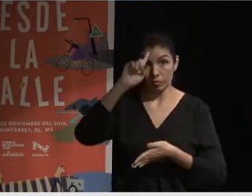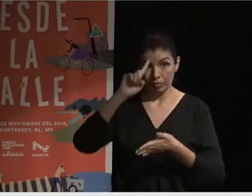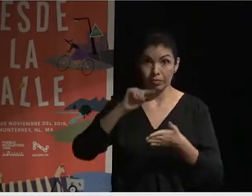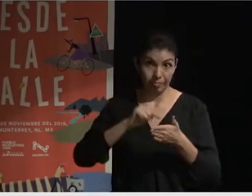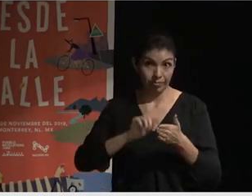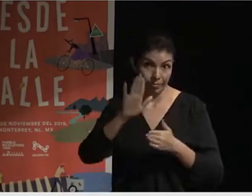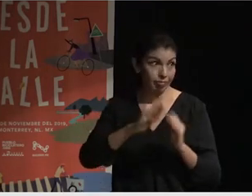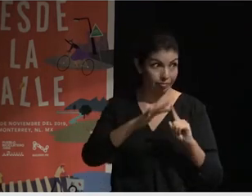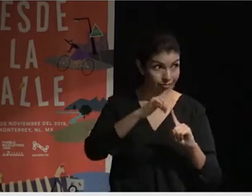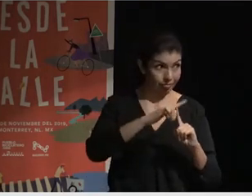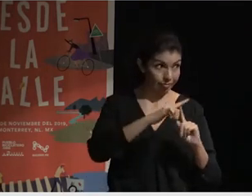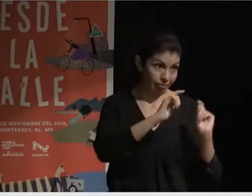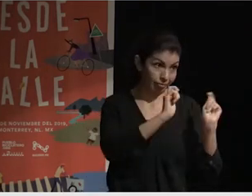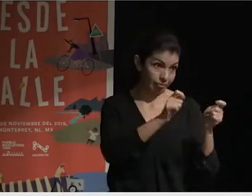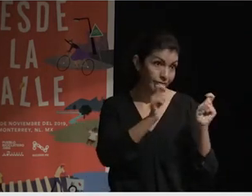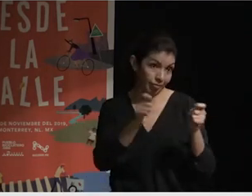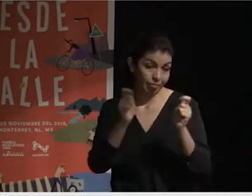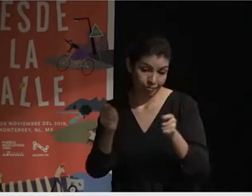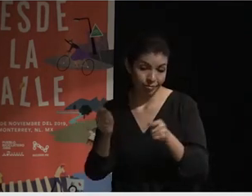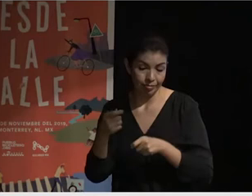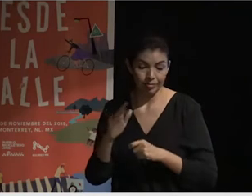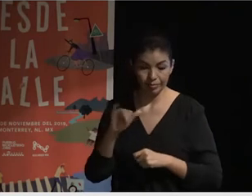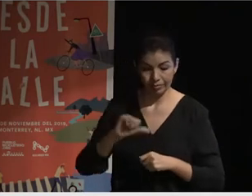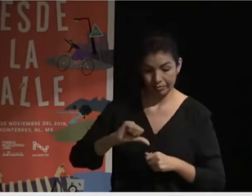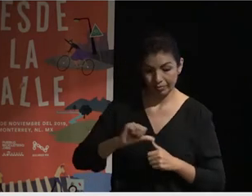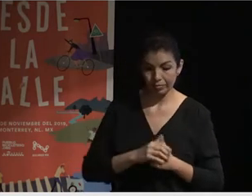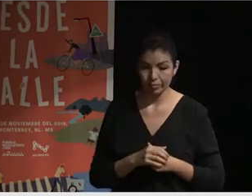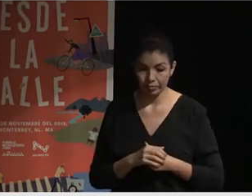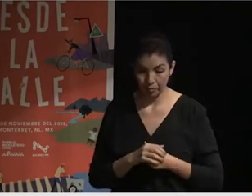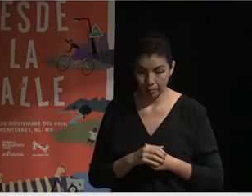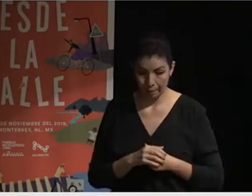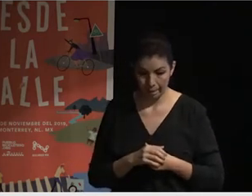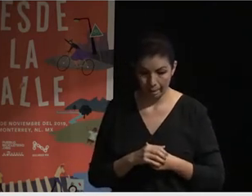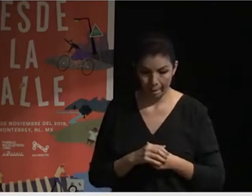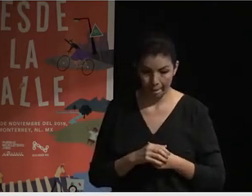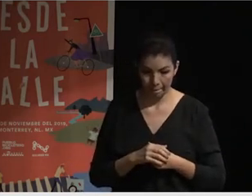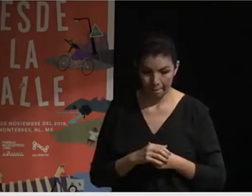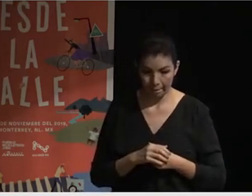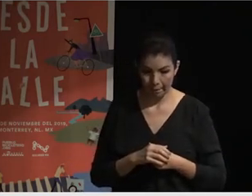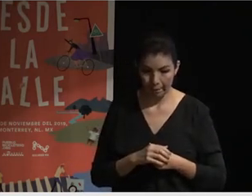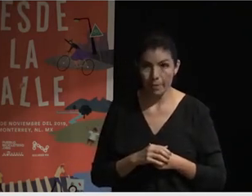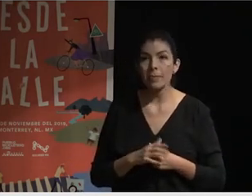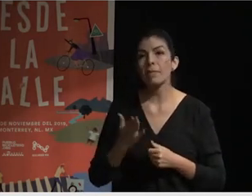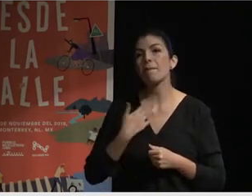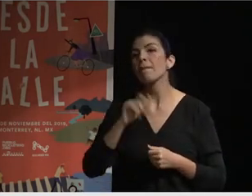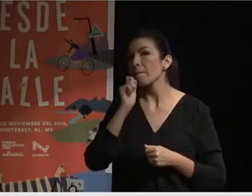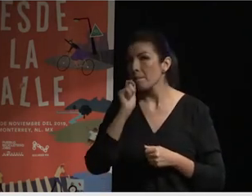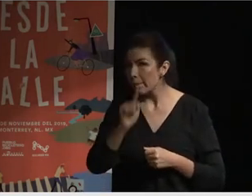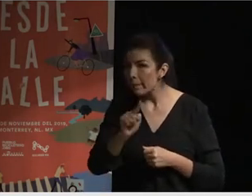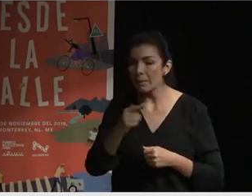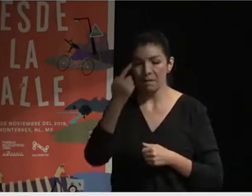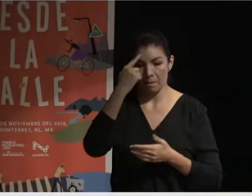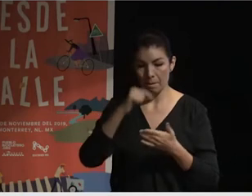este encuentro. Y la segunda ahí también, que yo rescato mucho lo que acaban de decir, la vinculación con la academia. Es bien